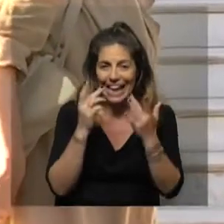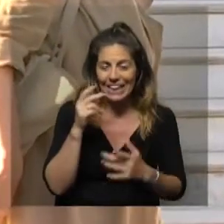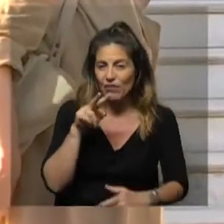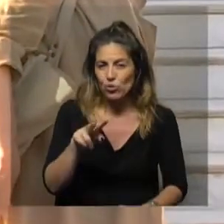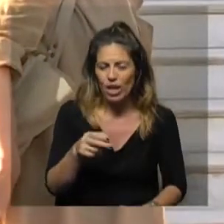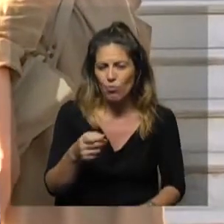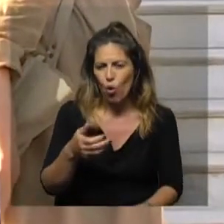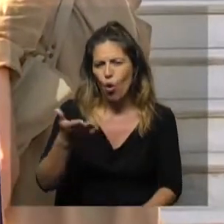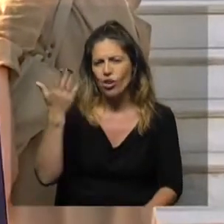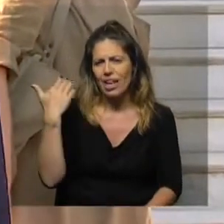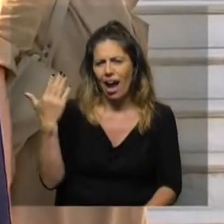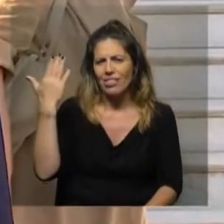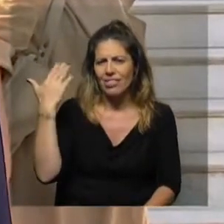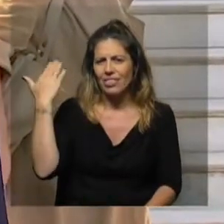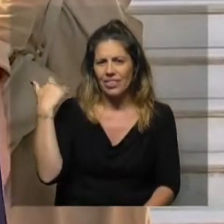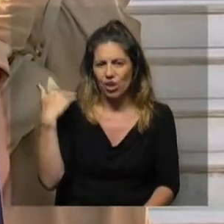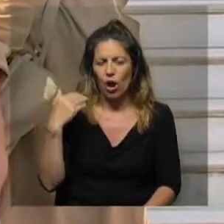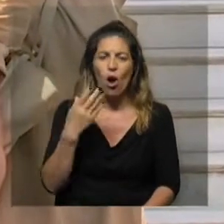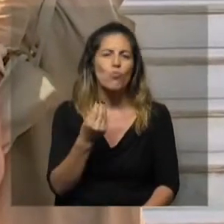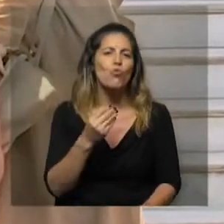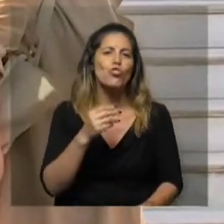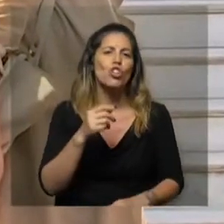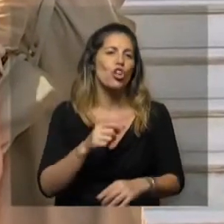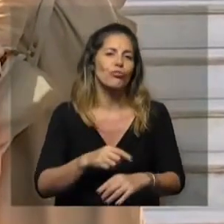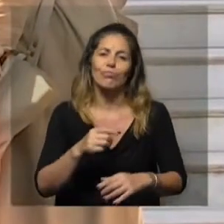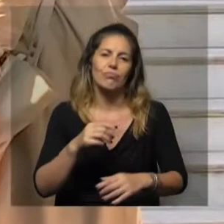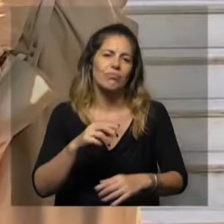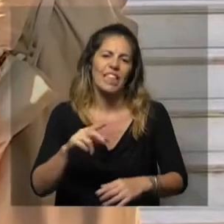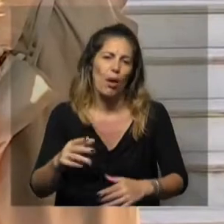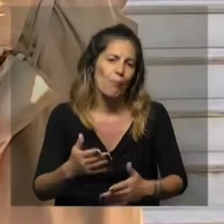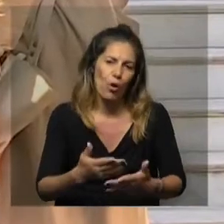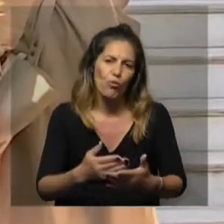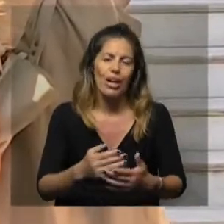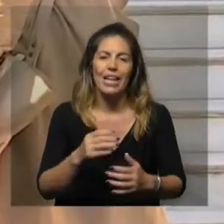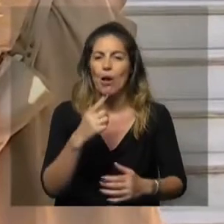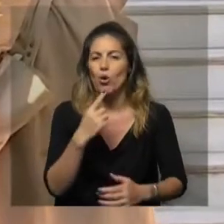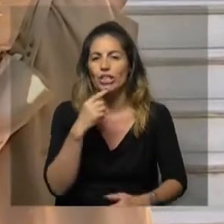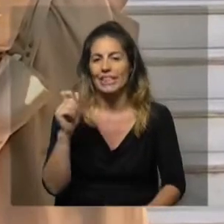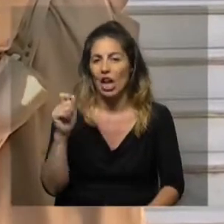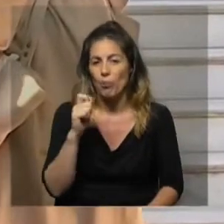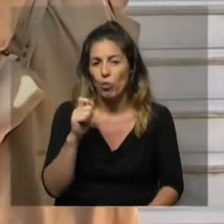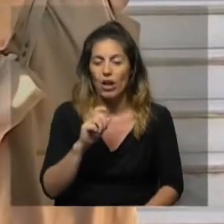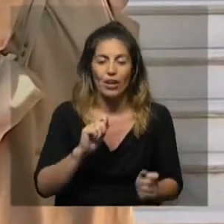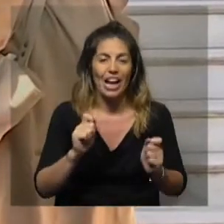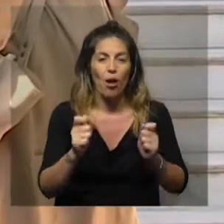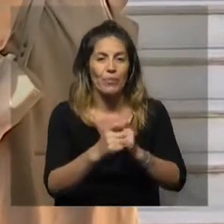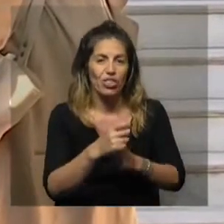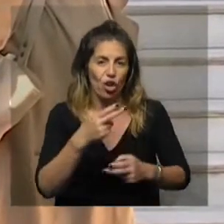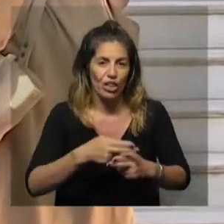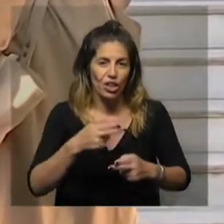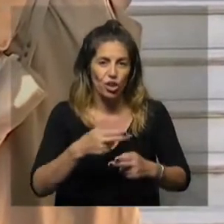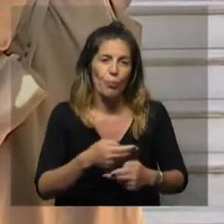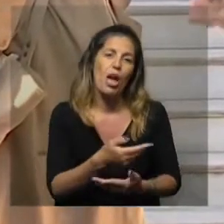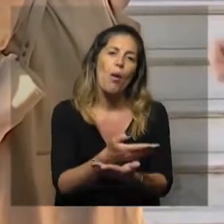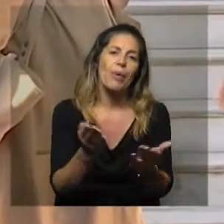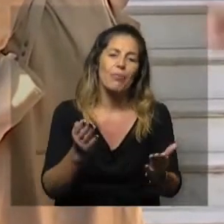antigua digamos durante mucho tiempo fue la política pública en artes visuales fue cambiando de nombre para reflejar